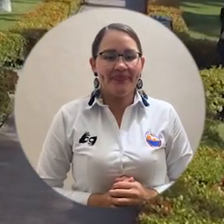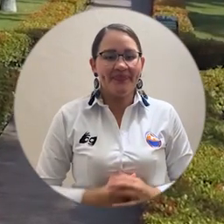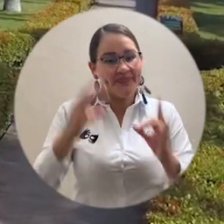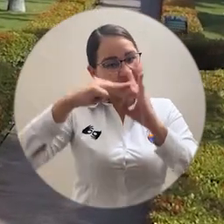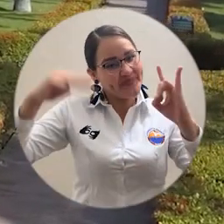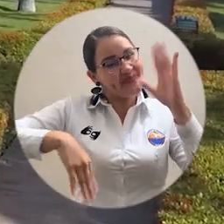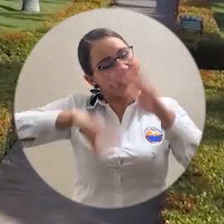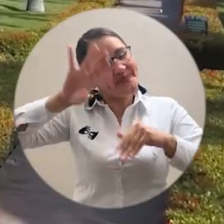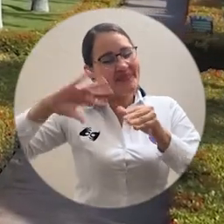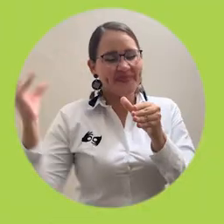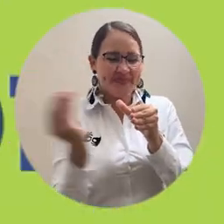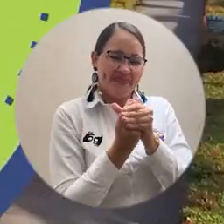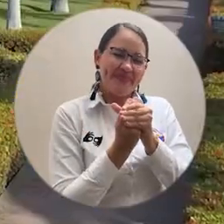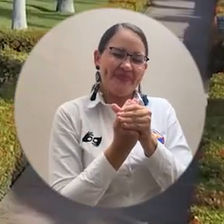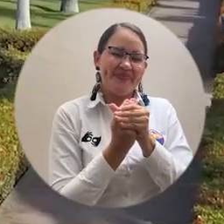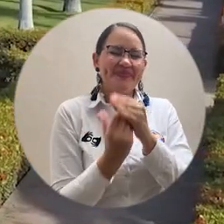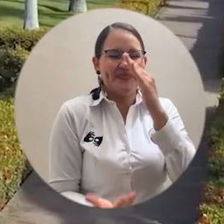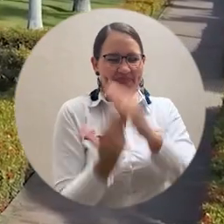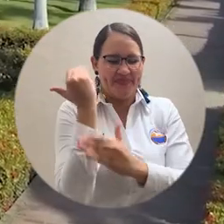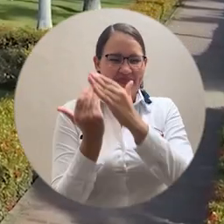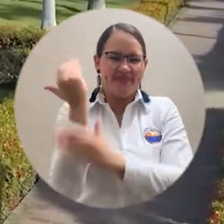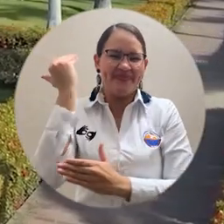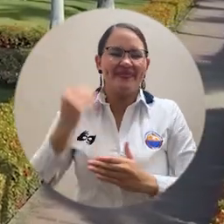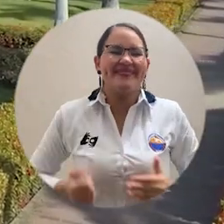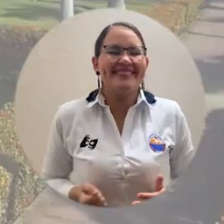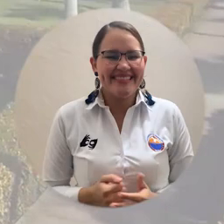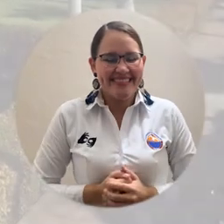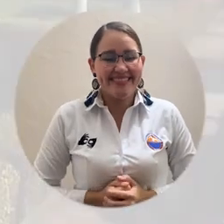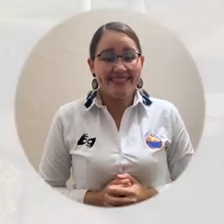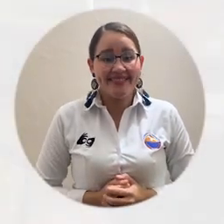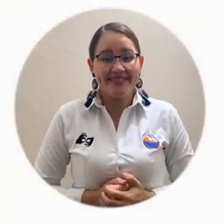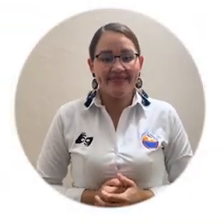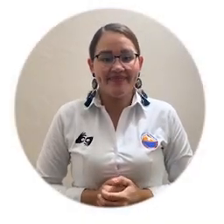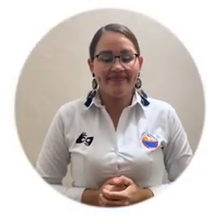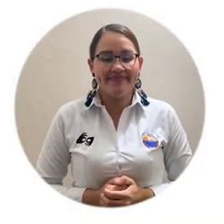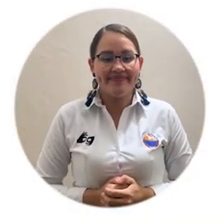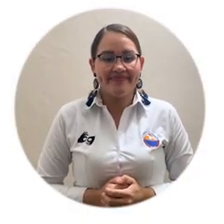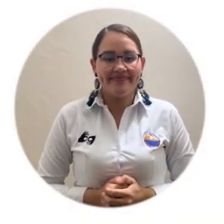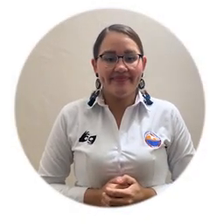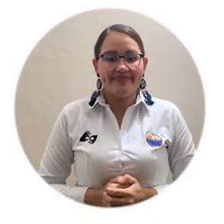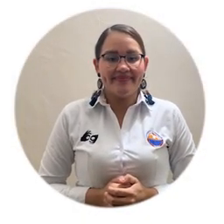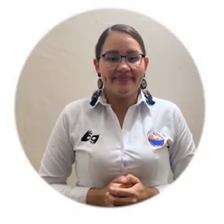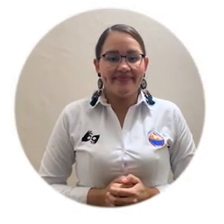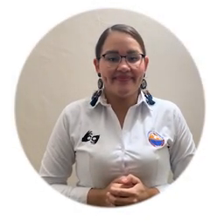Universidad del Magdalena, más incluyente e innovadora.